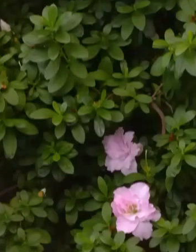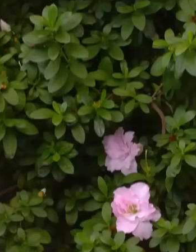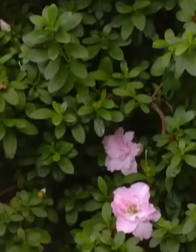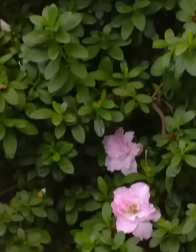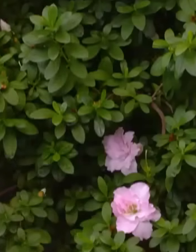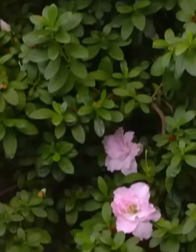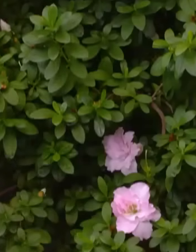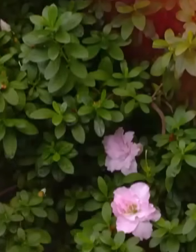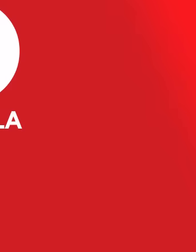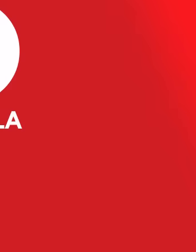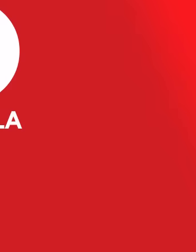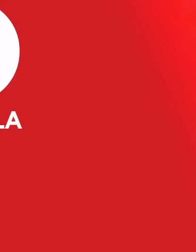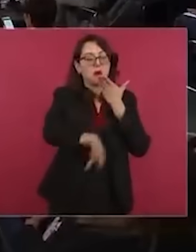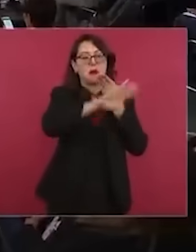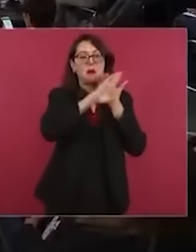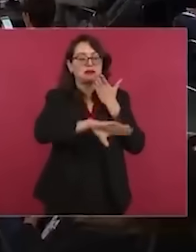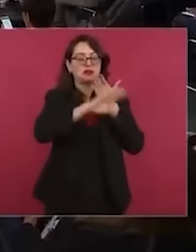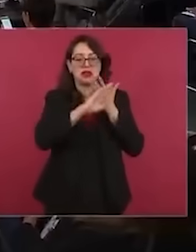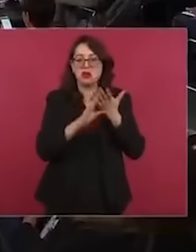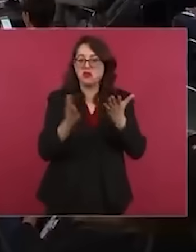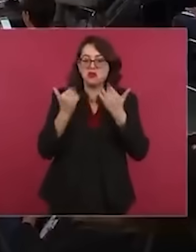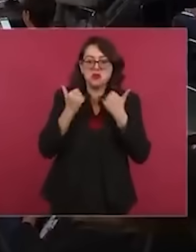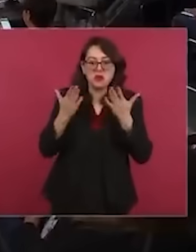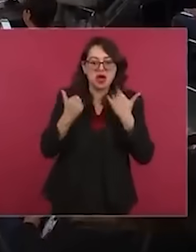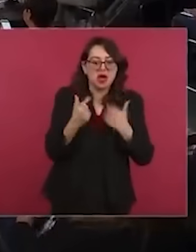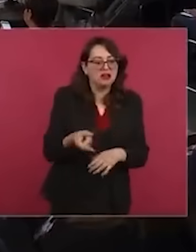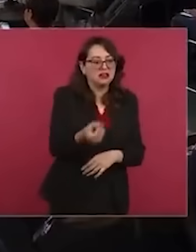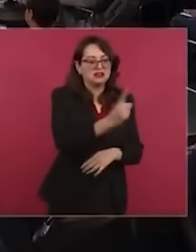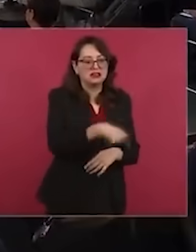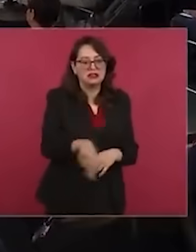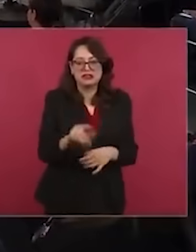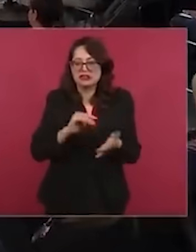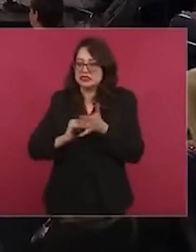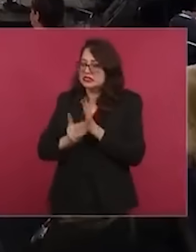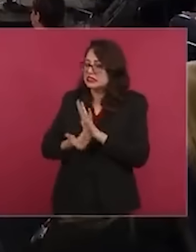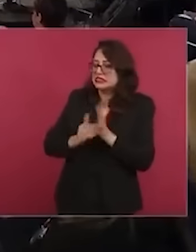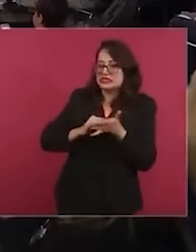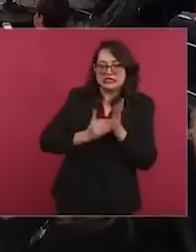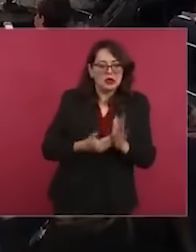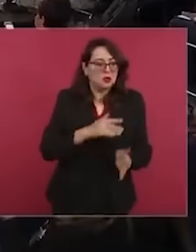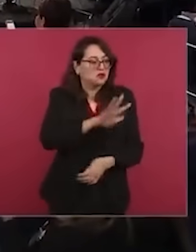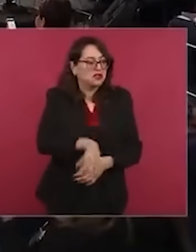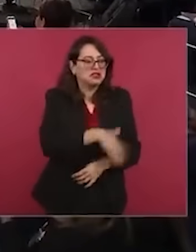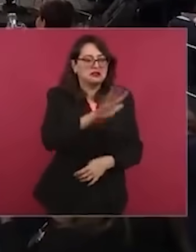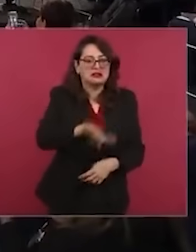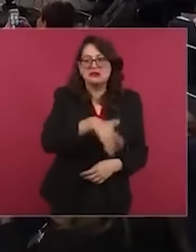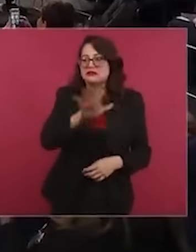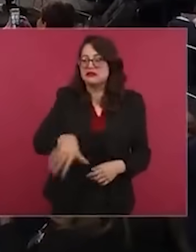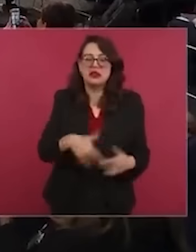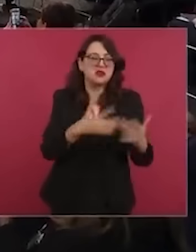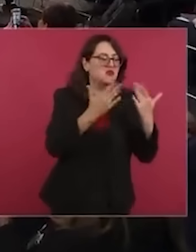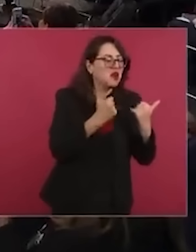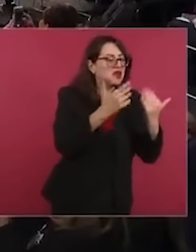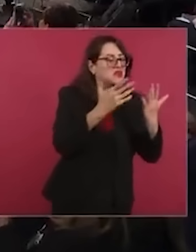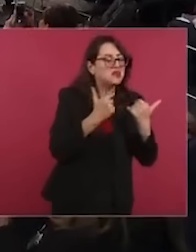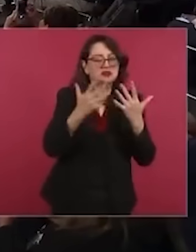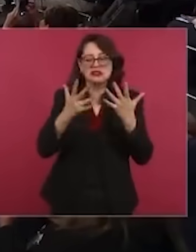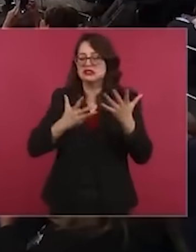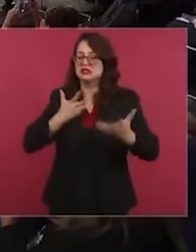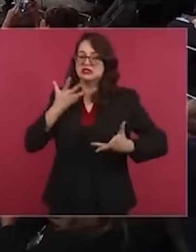hoy vamos a verlo marcharon desfilaron contingentes